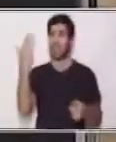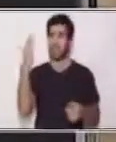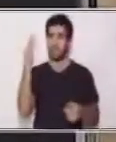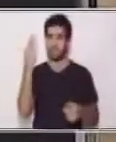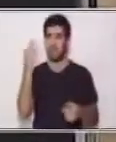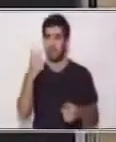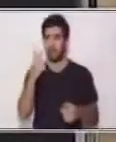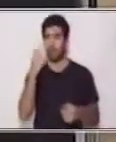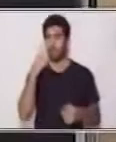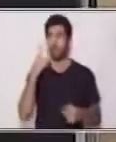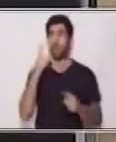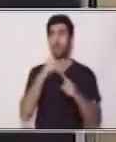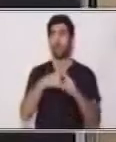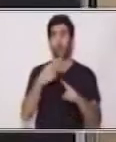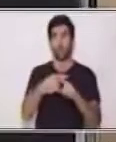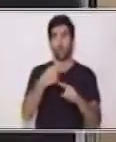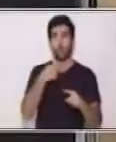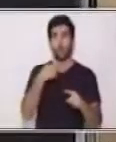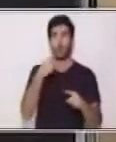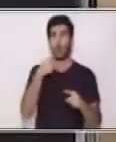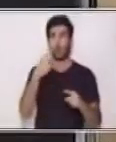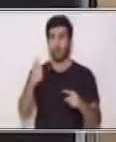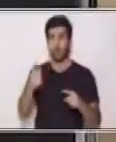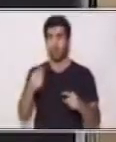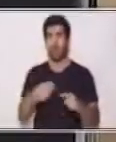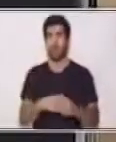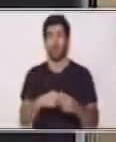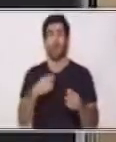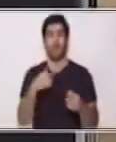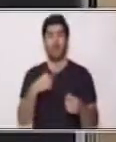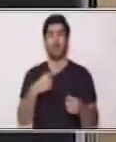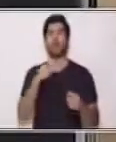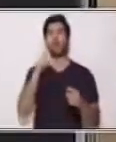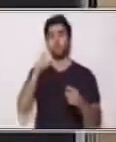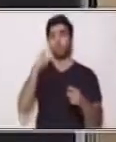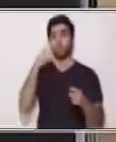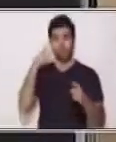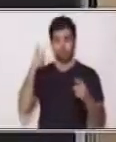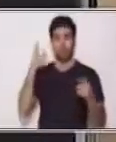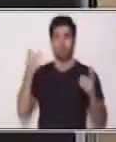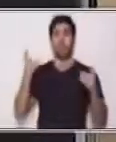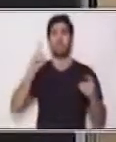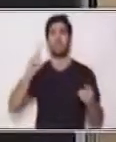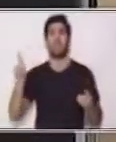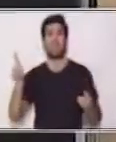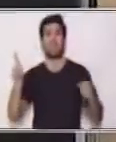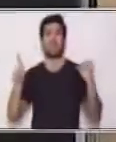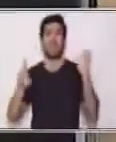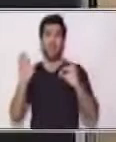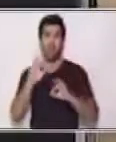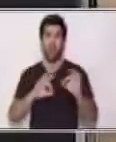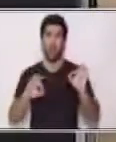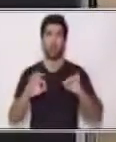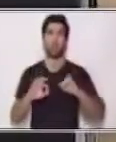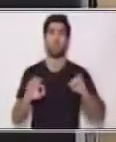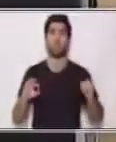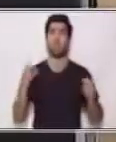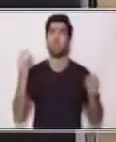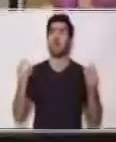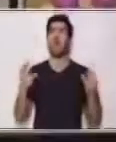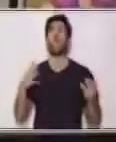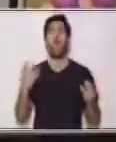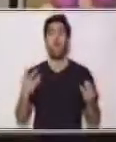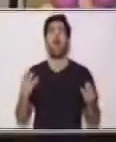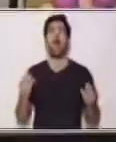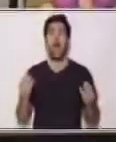¿verdad? Porque cuando yo te diga derecha, es tu izquierda. Entonces, ¿cuál crees tú? Muy bien, esta.